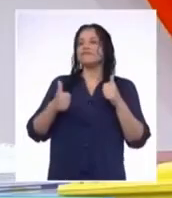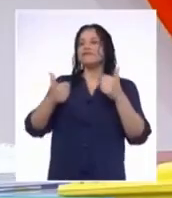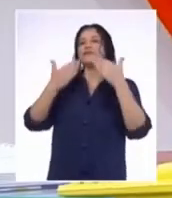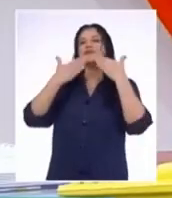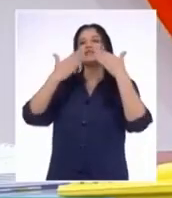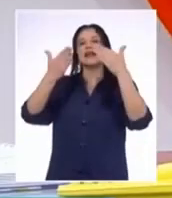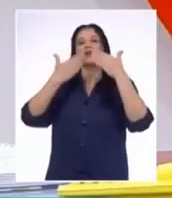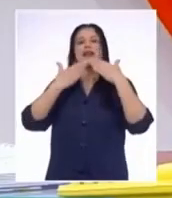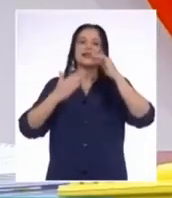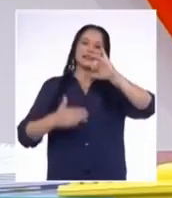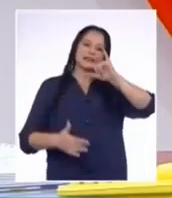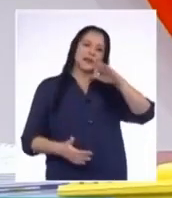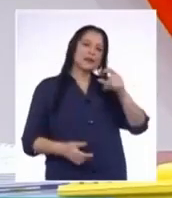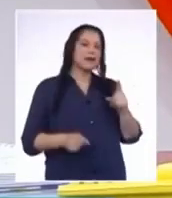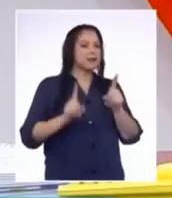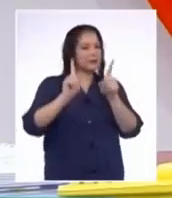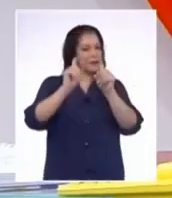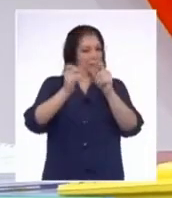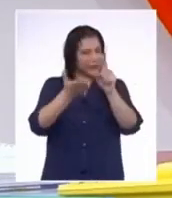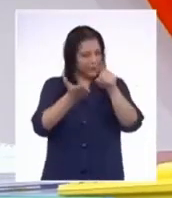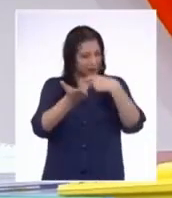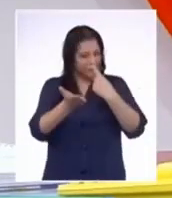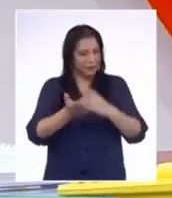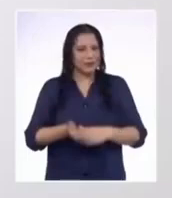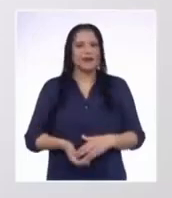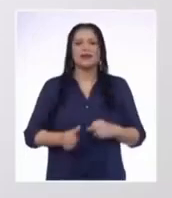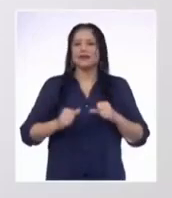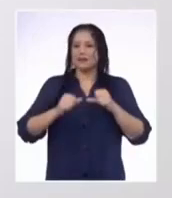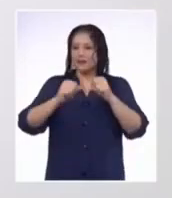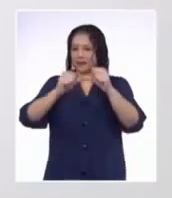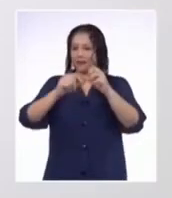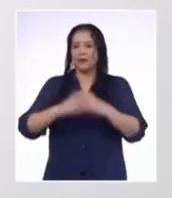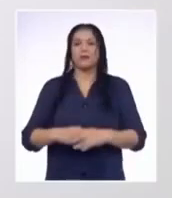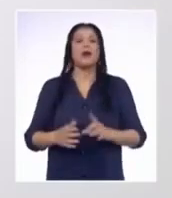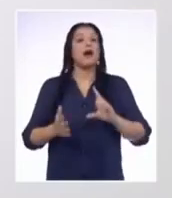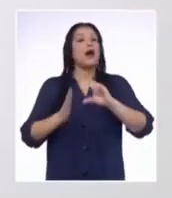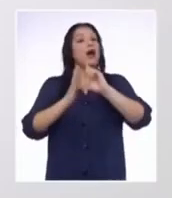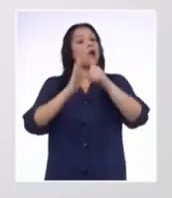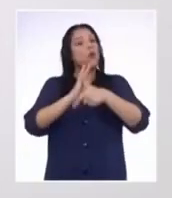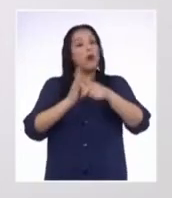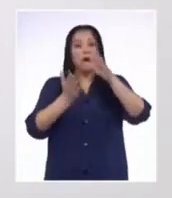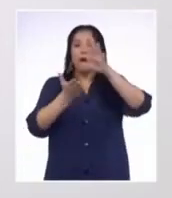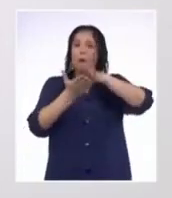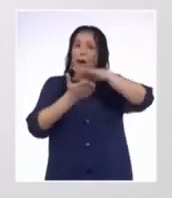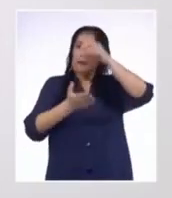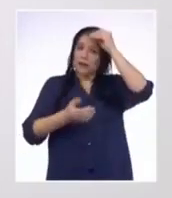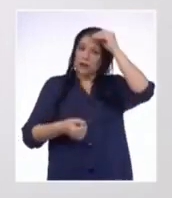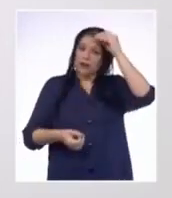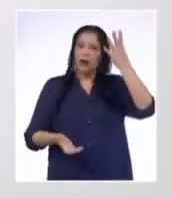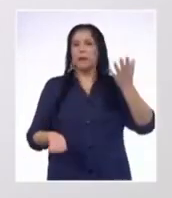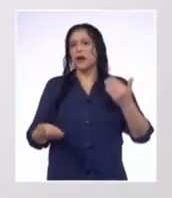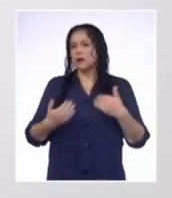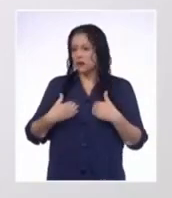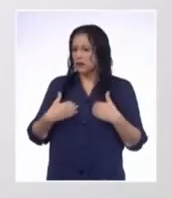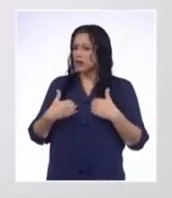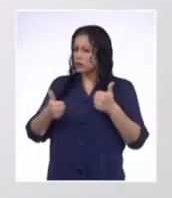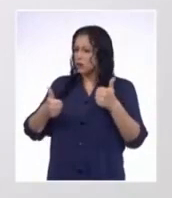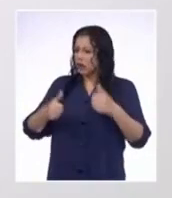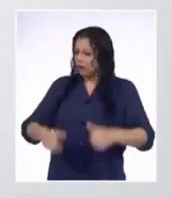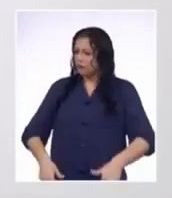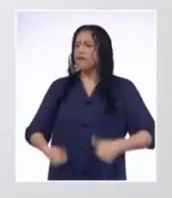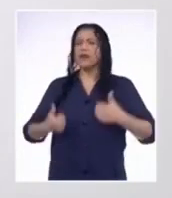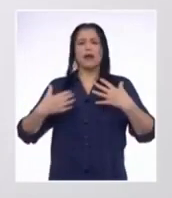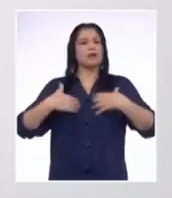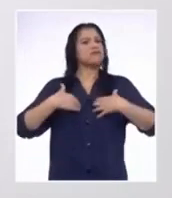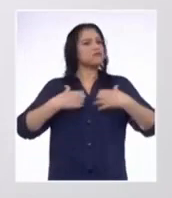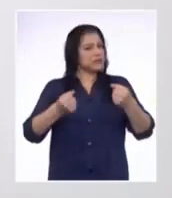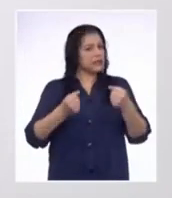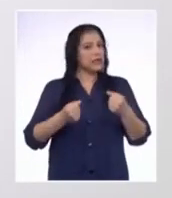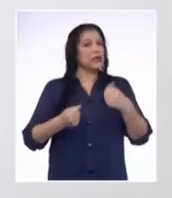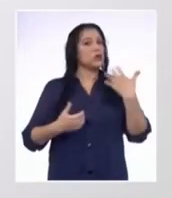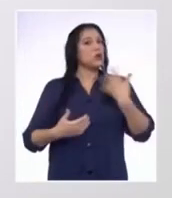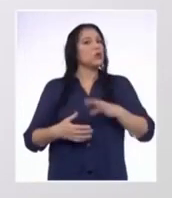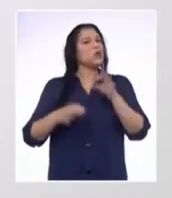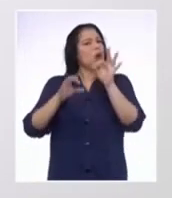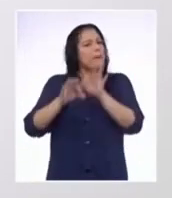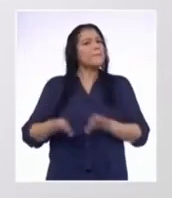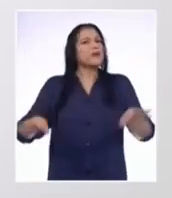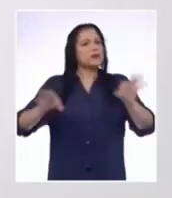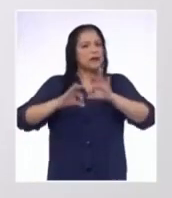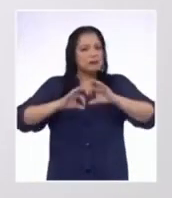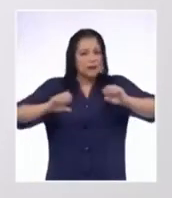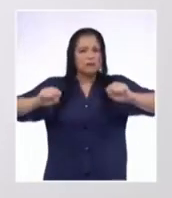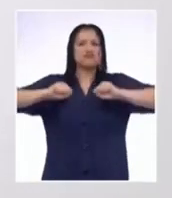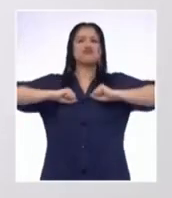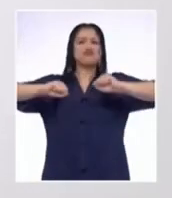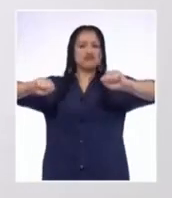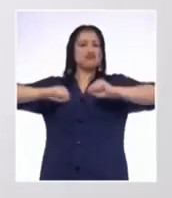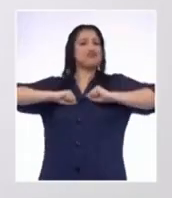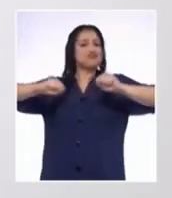Muchas gracias, Javier, por tu pregunta. Seguimos. Luego aprendieron que para tener una vida saludable es fundamental realizar